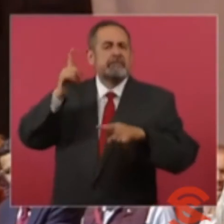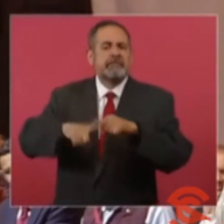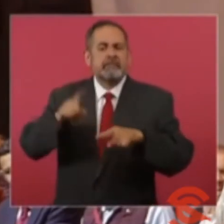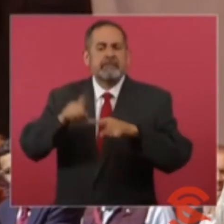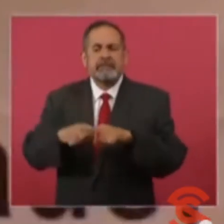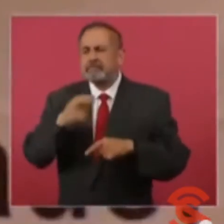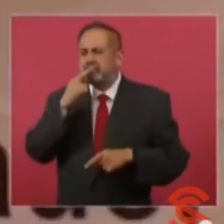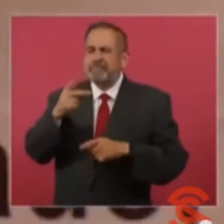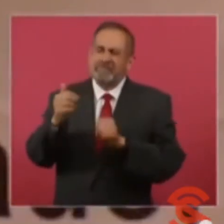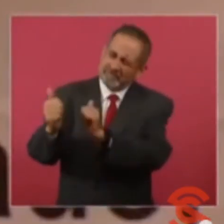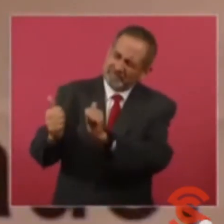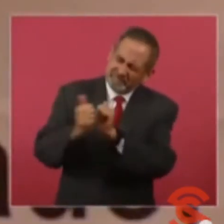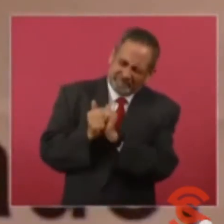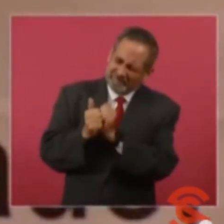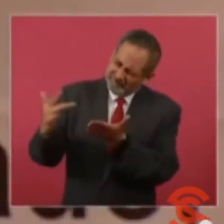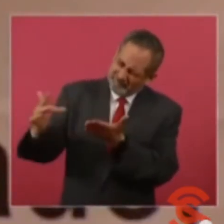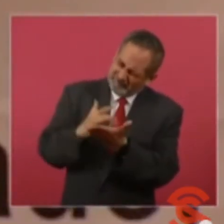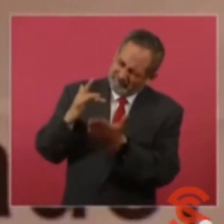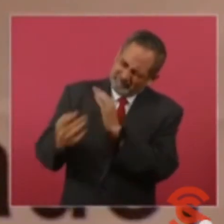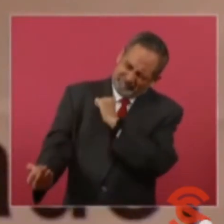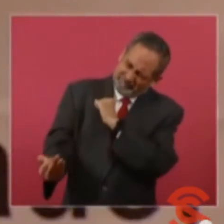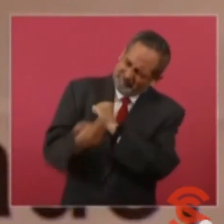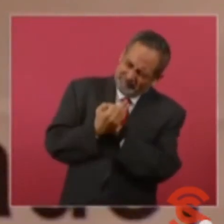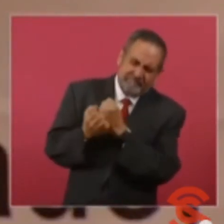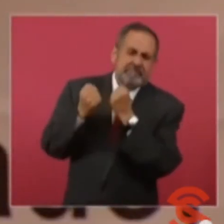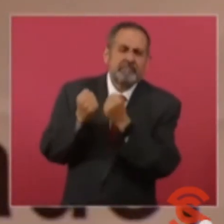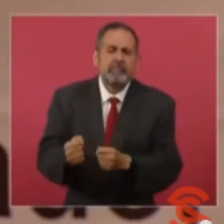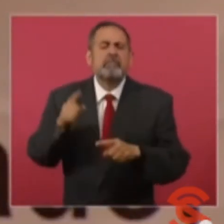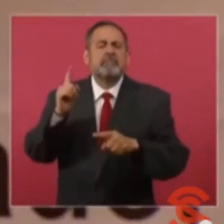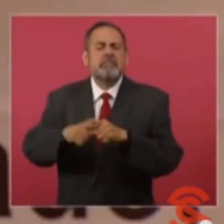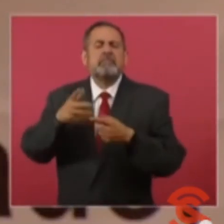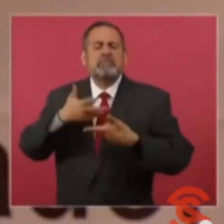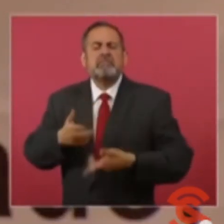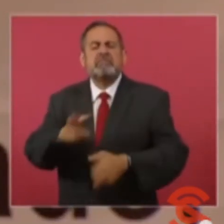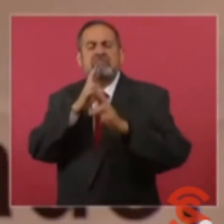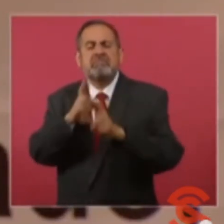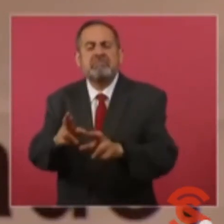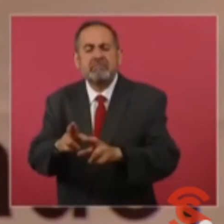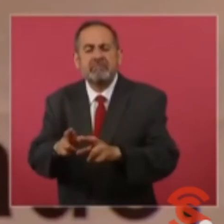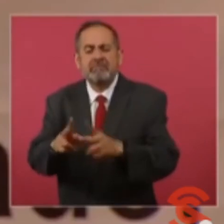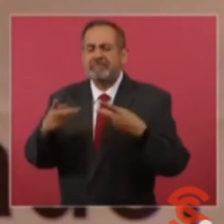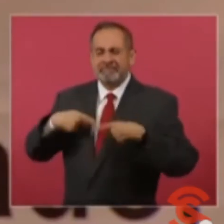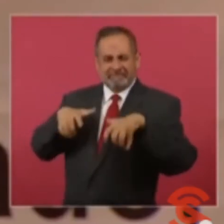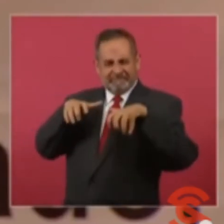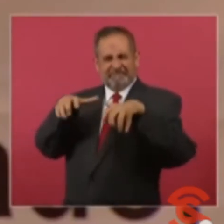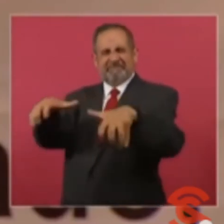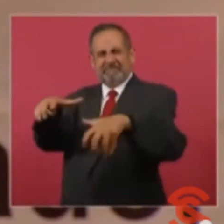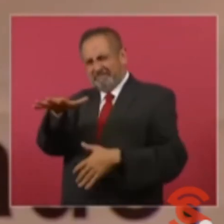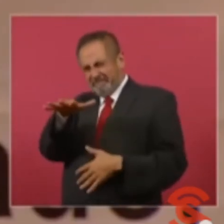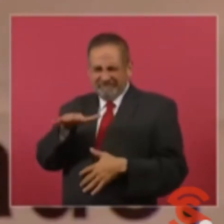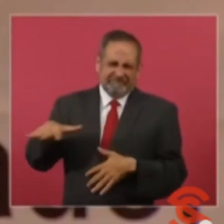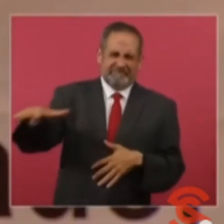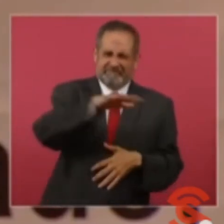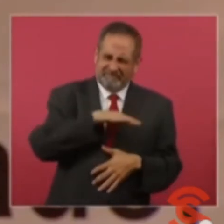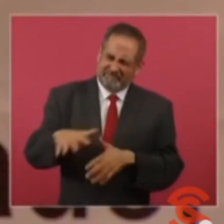nuestro mejor aliado, ¿qué contestamos? ¡El pueblo!